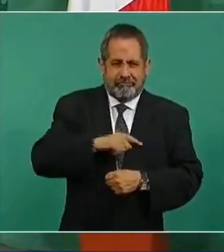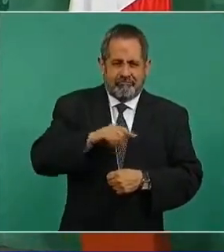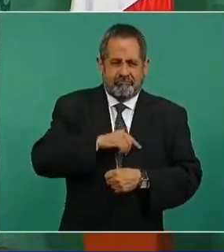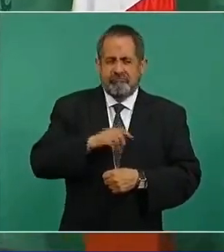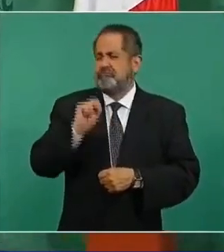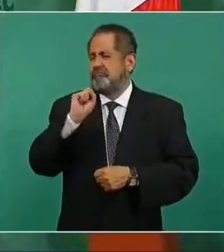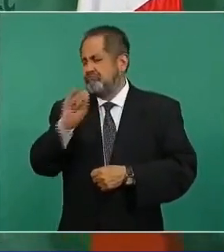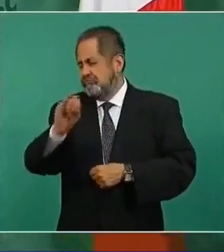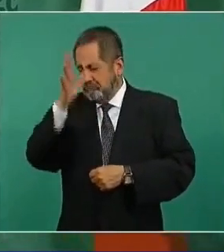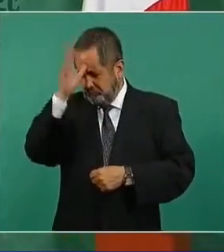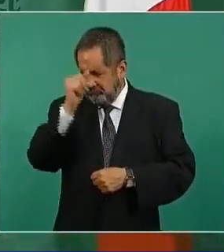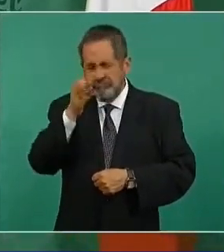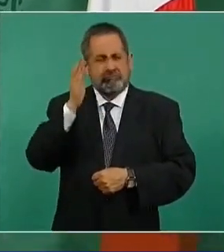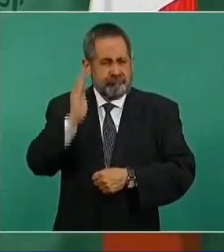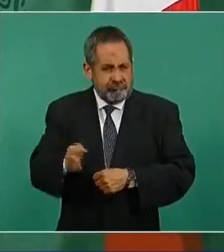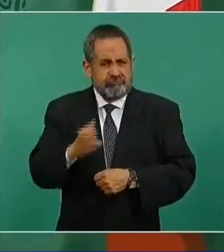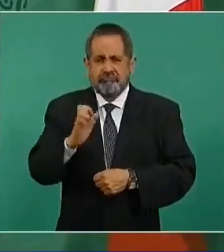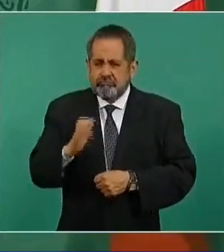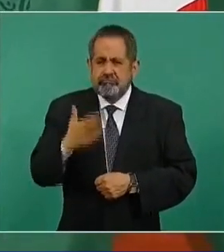aprueba